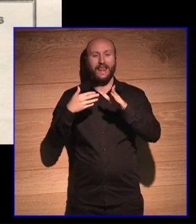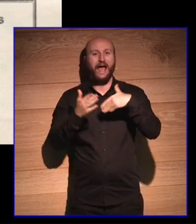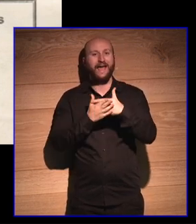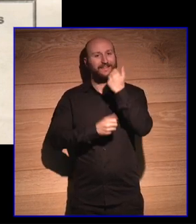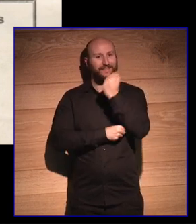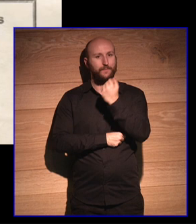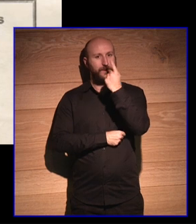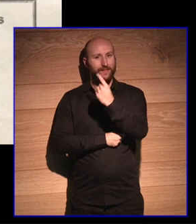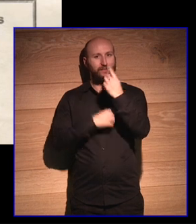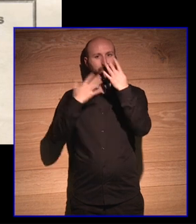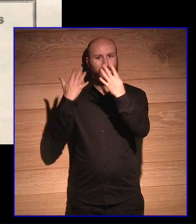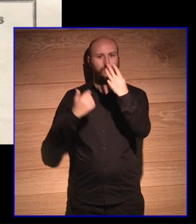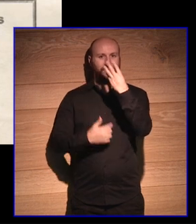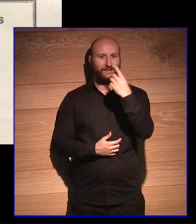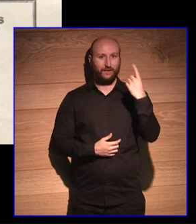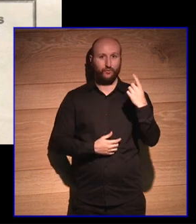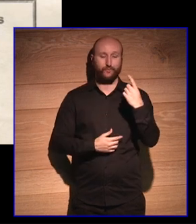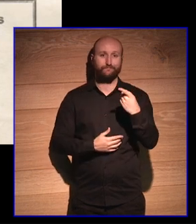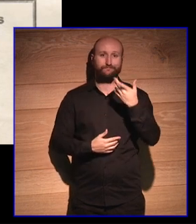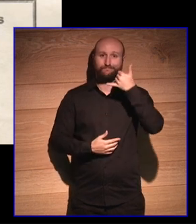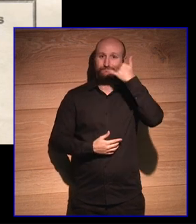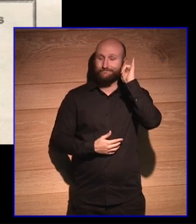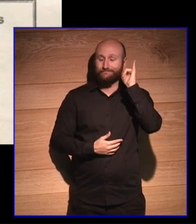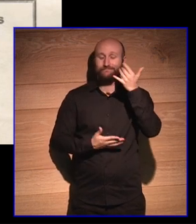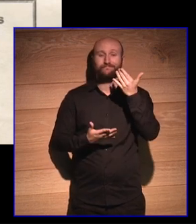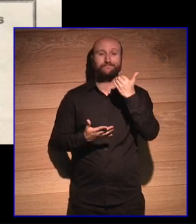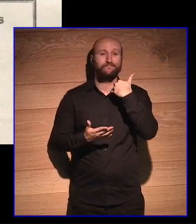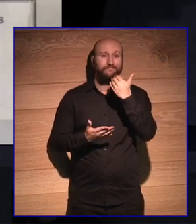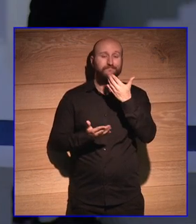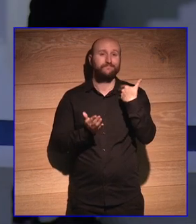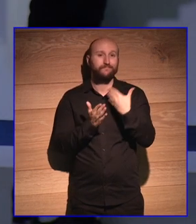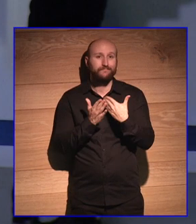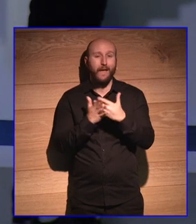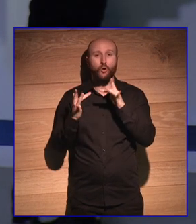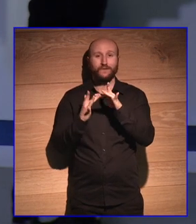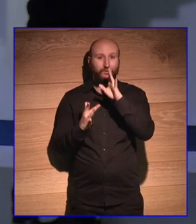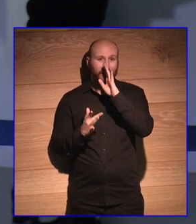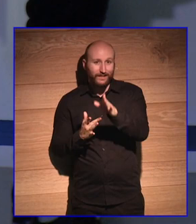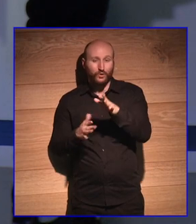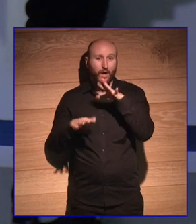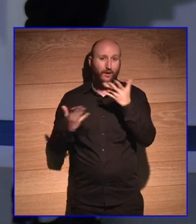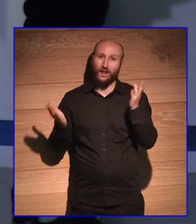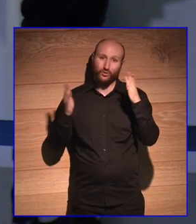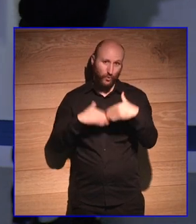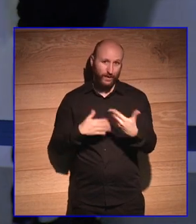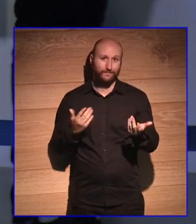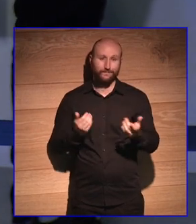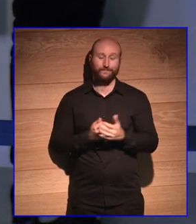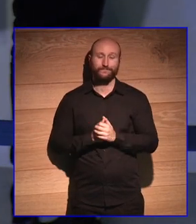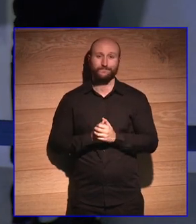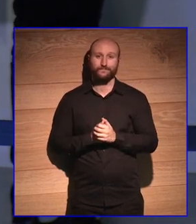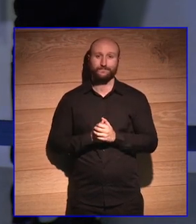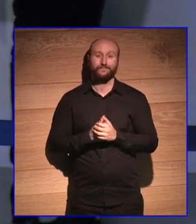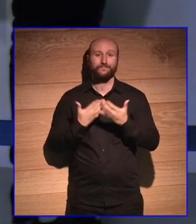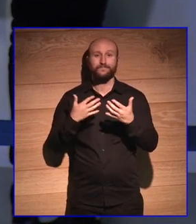1931 desafortunadamente no se han conservado fuentes primarias del contacto directo con su maestro francés desconociendo que